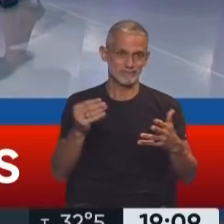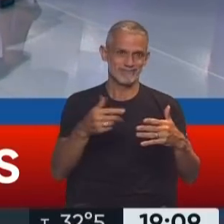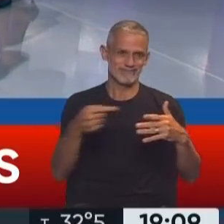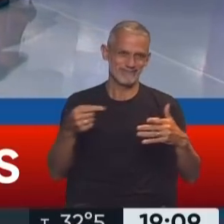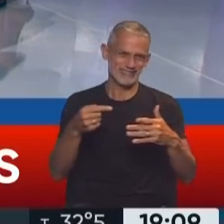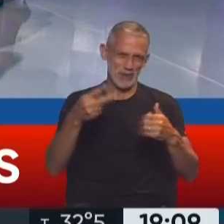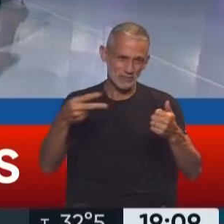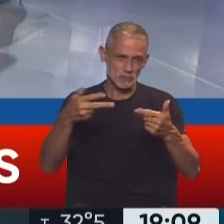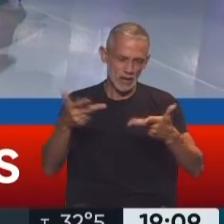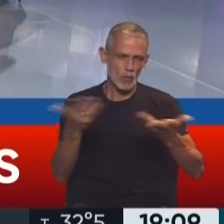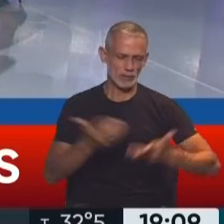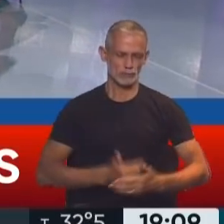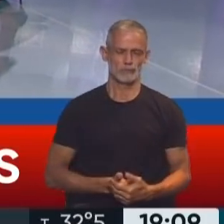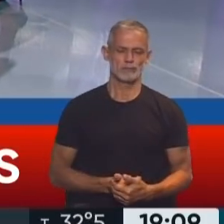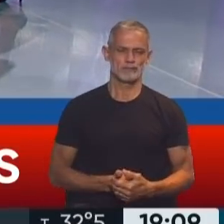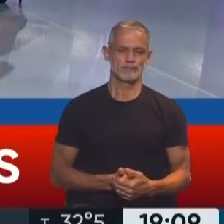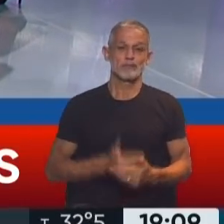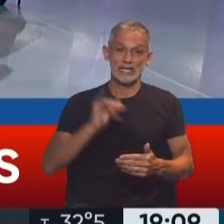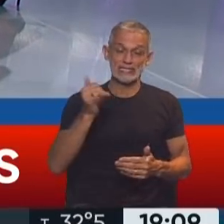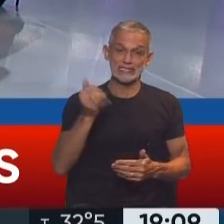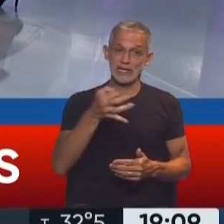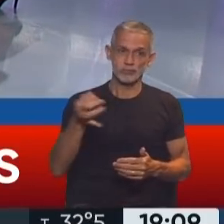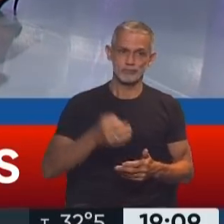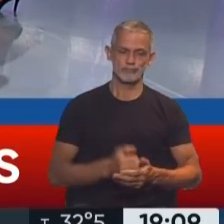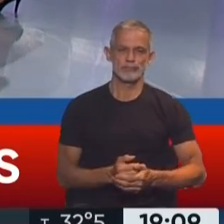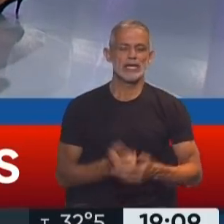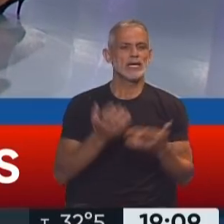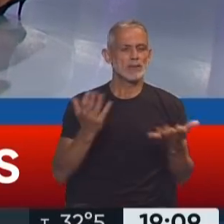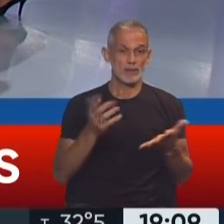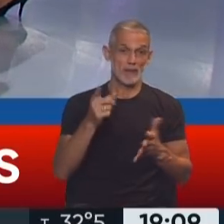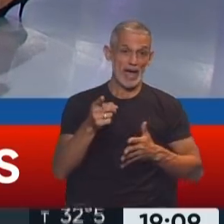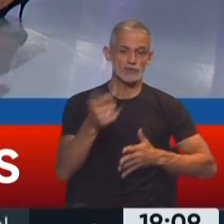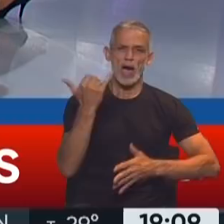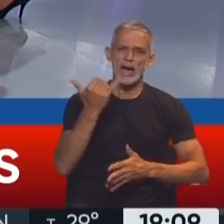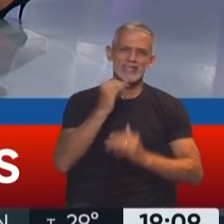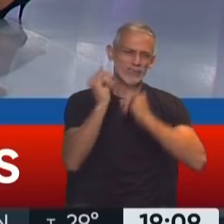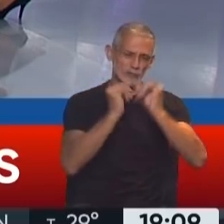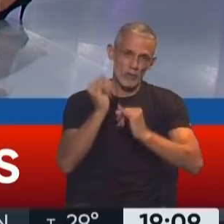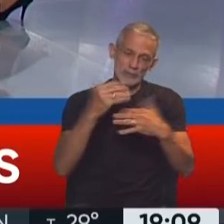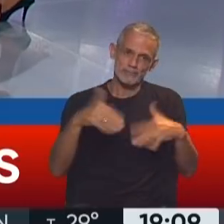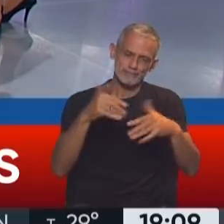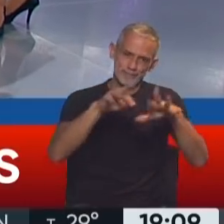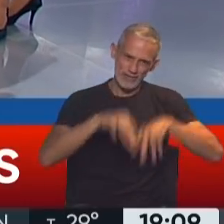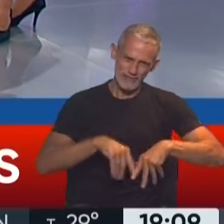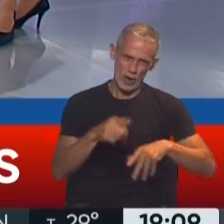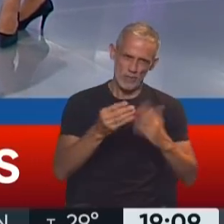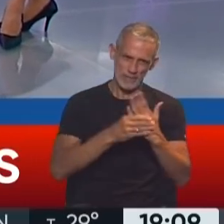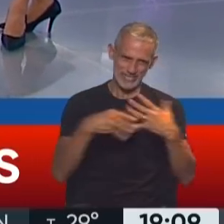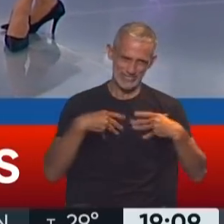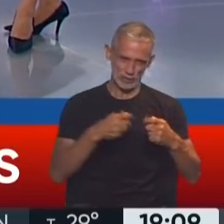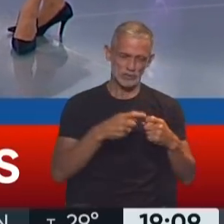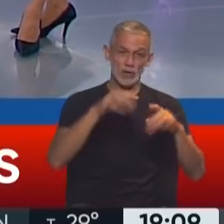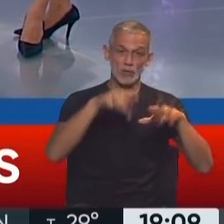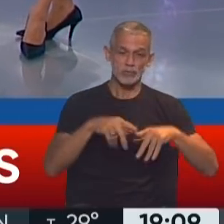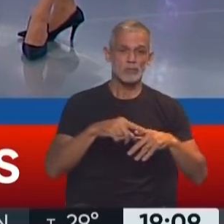más importante de esta pandemia, ¿no? Sí, así es. Mire, para eso hay un dato preocupante en el informe. A ver. Y es que